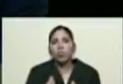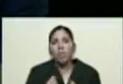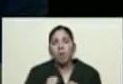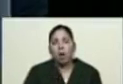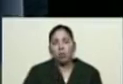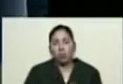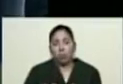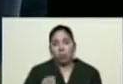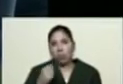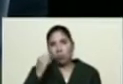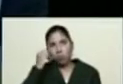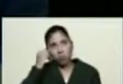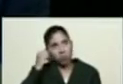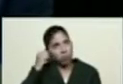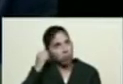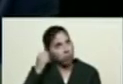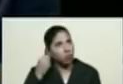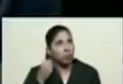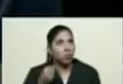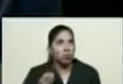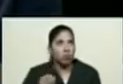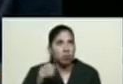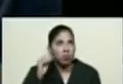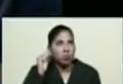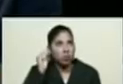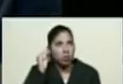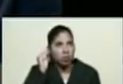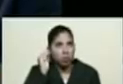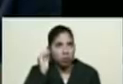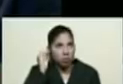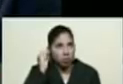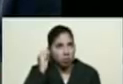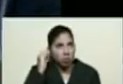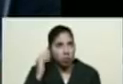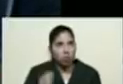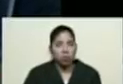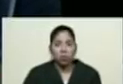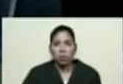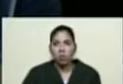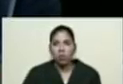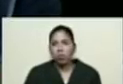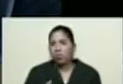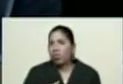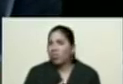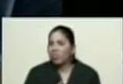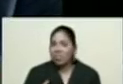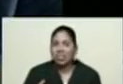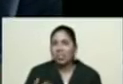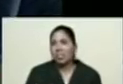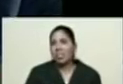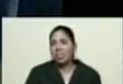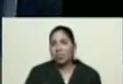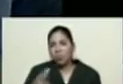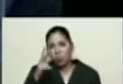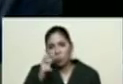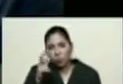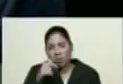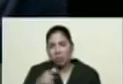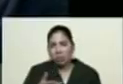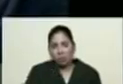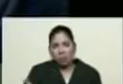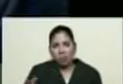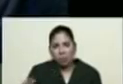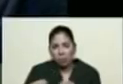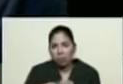comandante, yo jamás hubiese querido escuchar lo que usted me dice, pero si me correspondiera a mí asumir